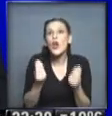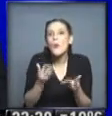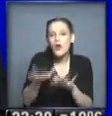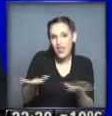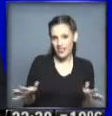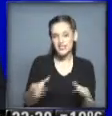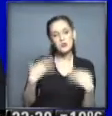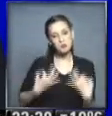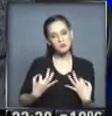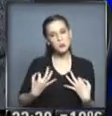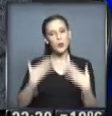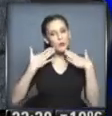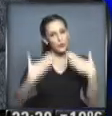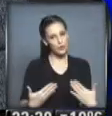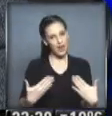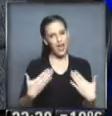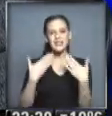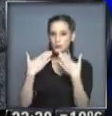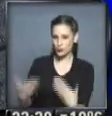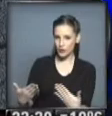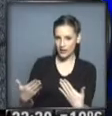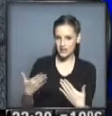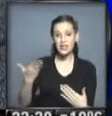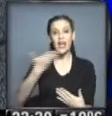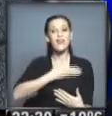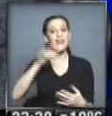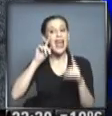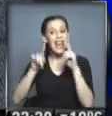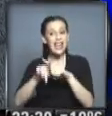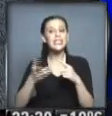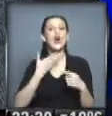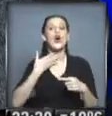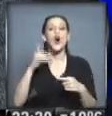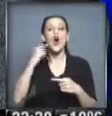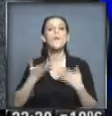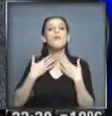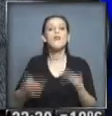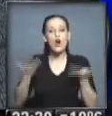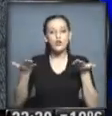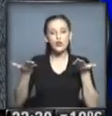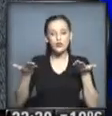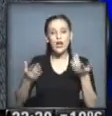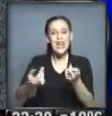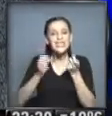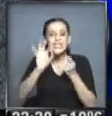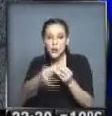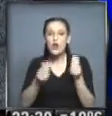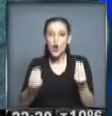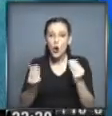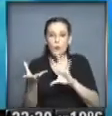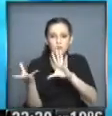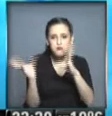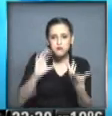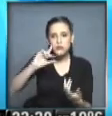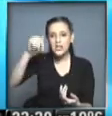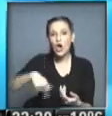increíble. Increíble. Muchísimas gracias, Esteban. Félix, necesitamos saber sí. Cómo va a estar el clima en estos días. Sabemos